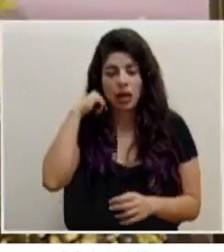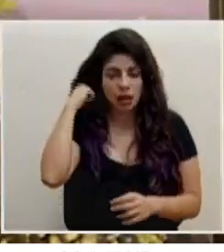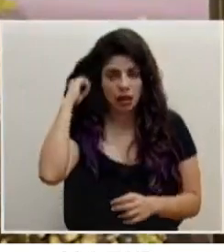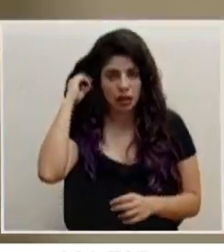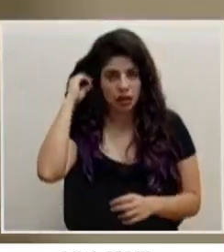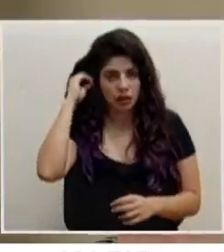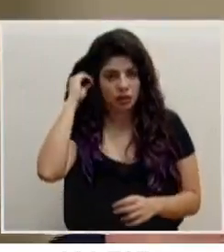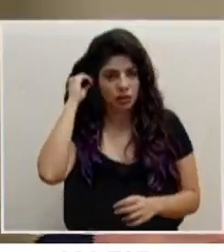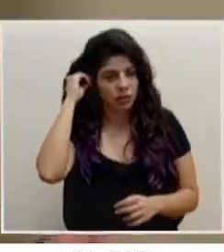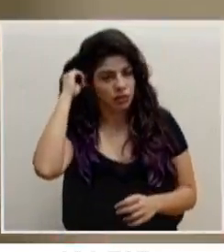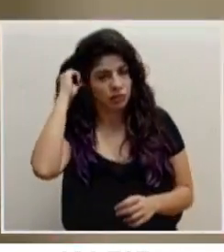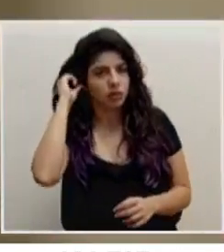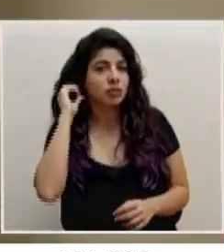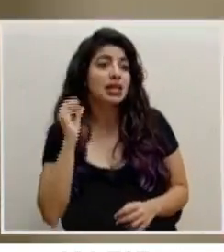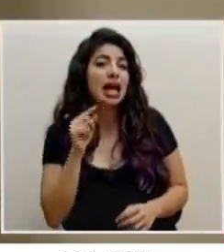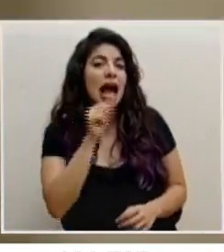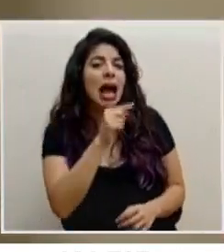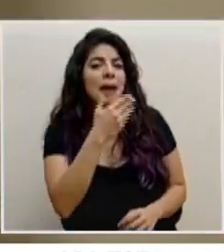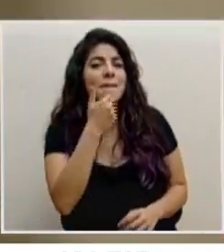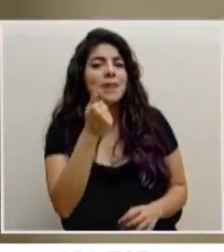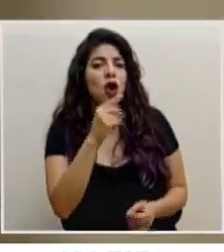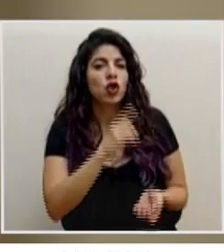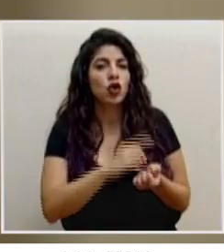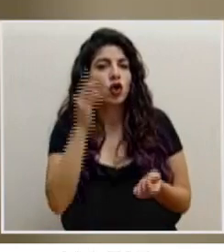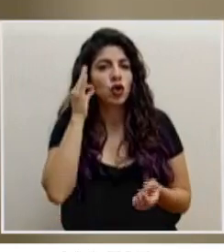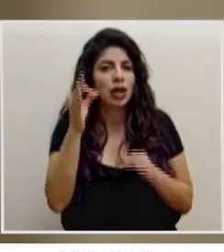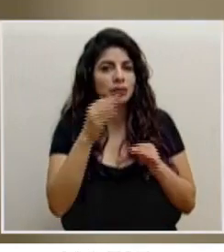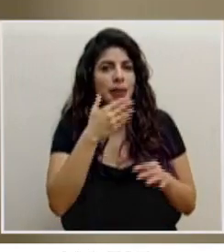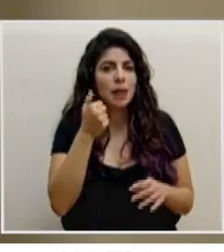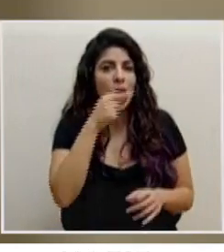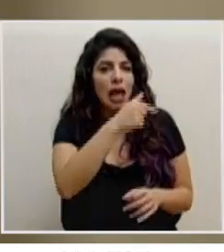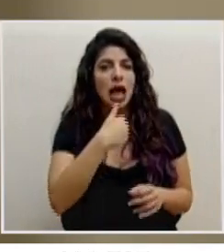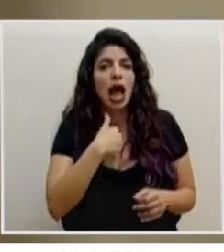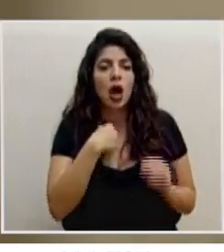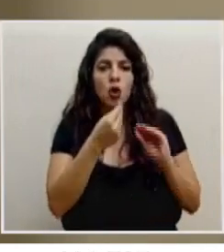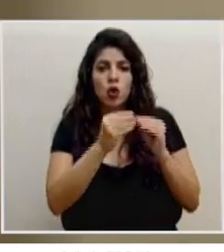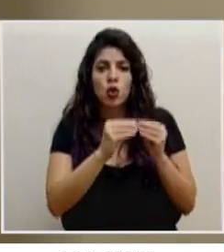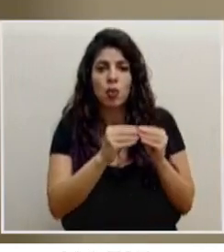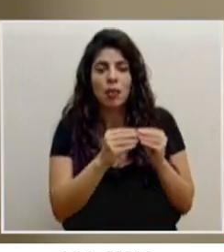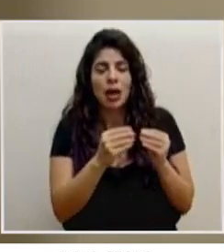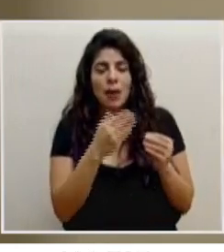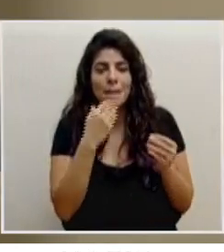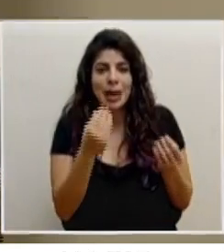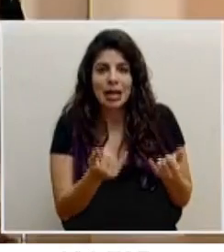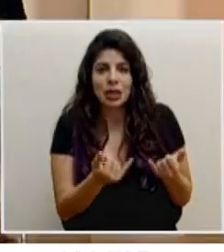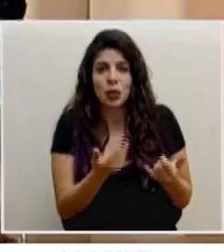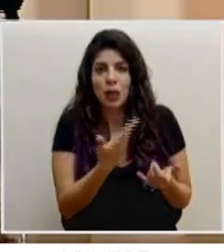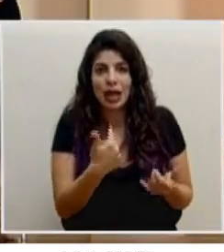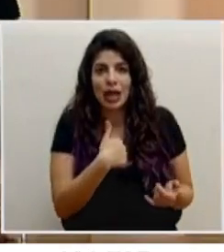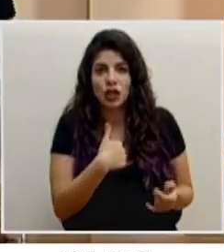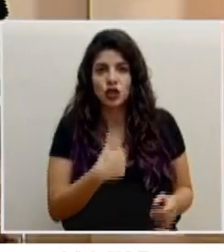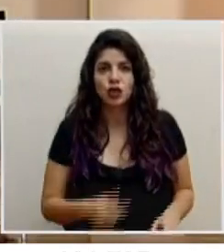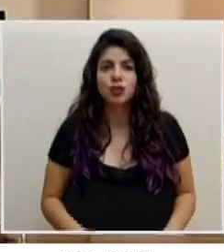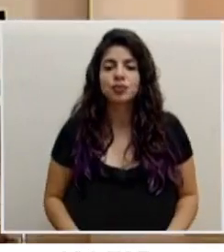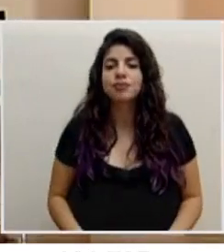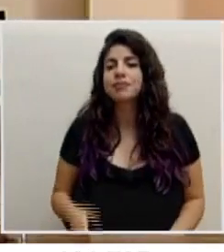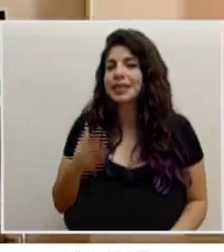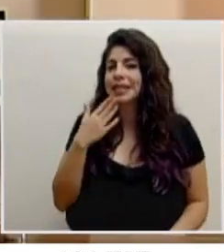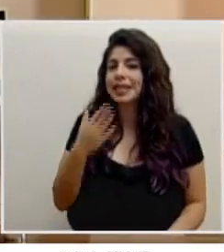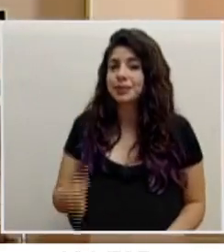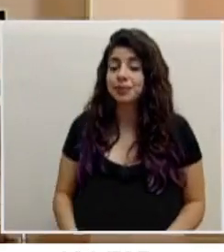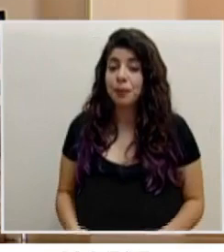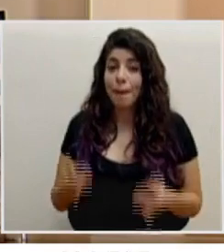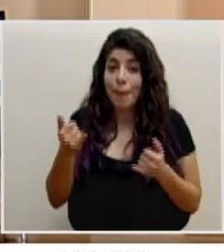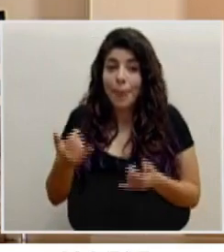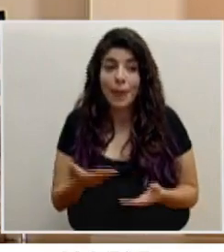ahí yo le daría tal vez a la doctora Diana que explique mejor, porque ella es la que tiene los números más frescos, que ella es la que maneja operativamente esto. Escuchamos a